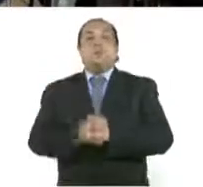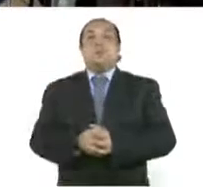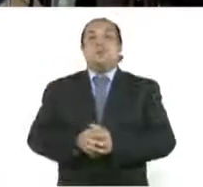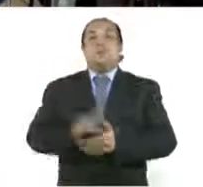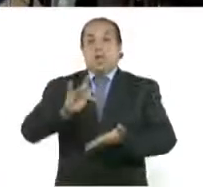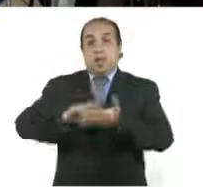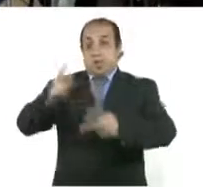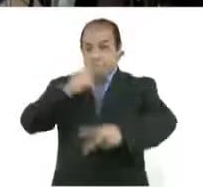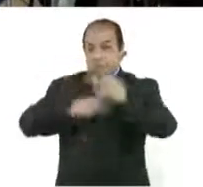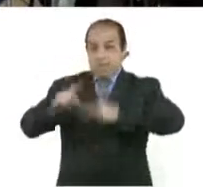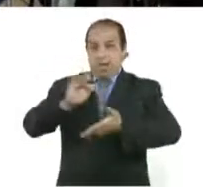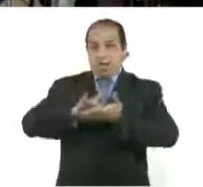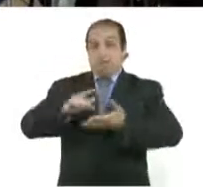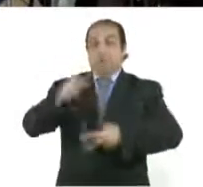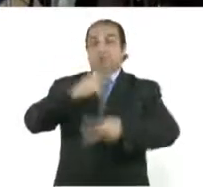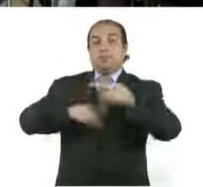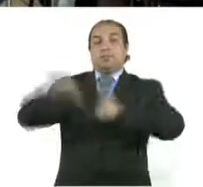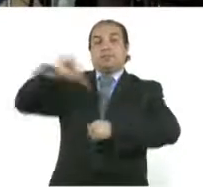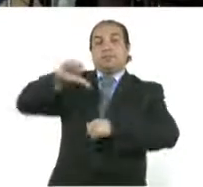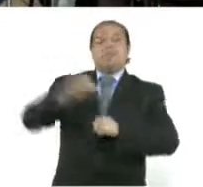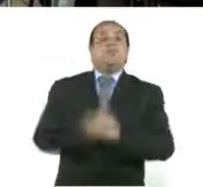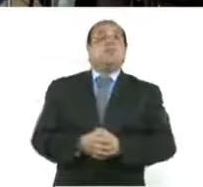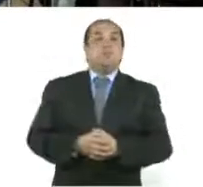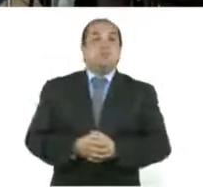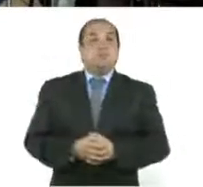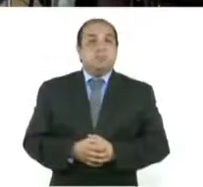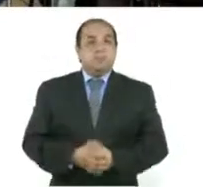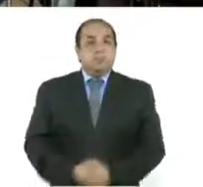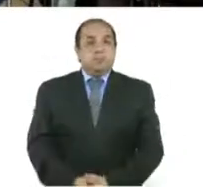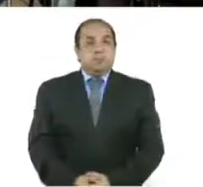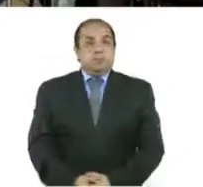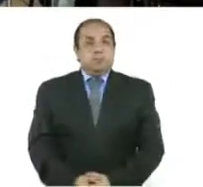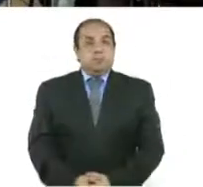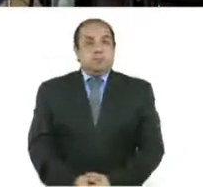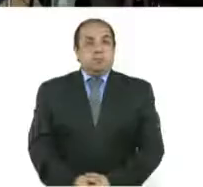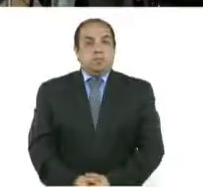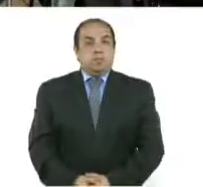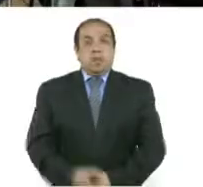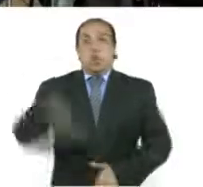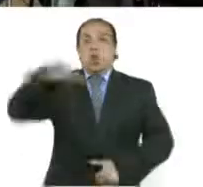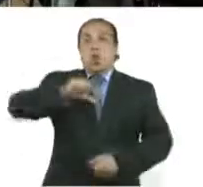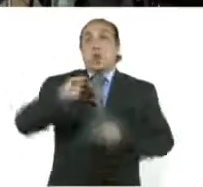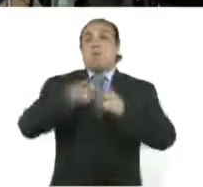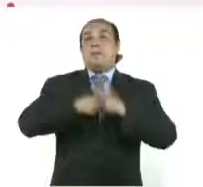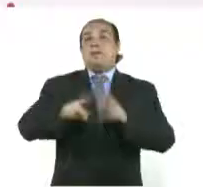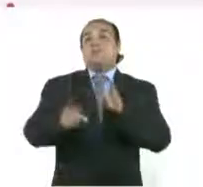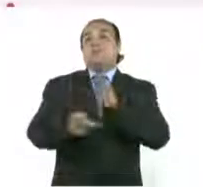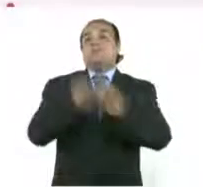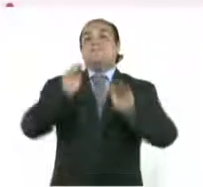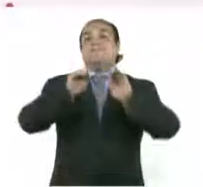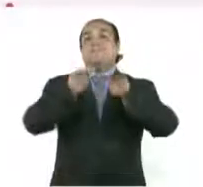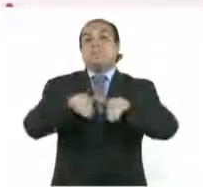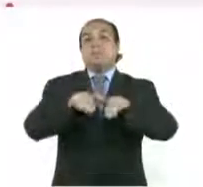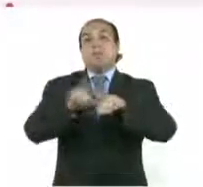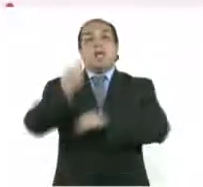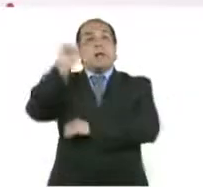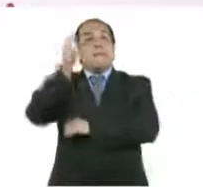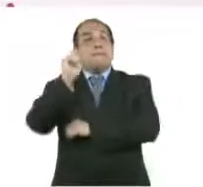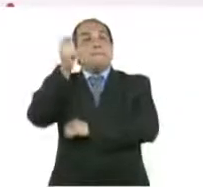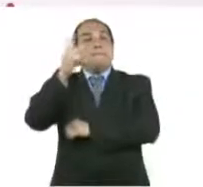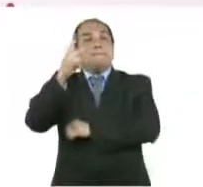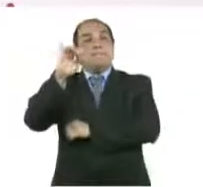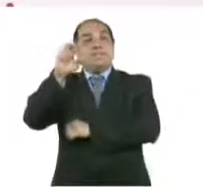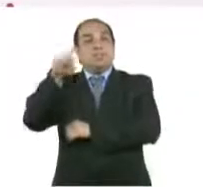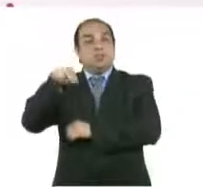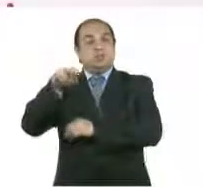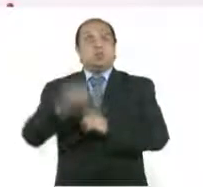estén este día. Decirles que hoy reiniciamos el registro a la pensión por parte de